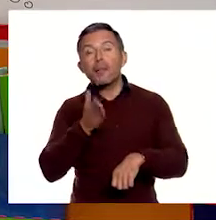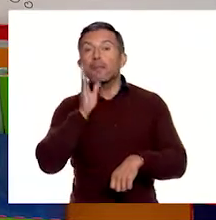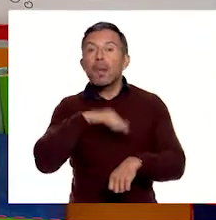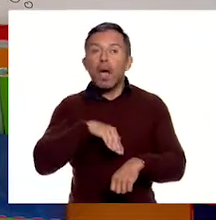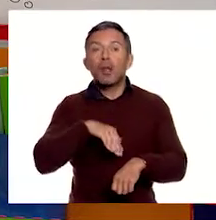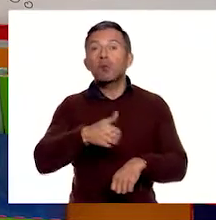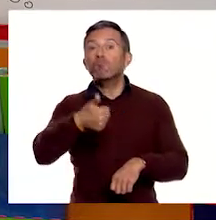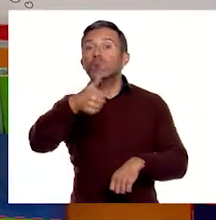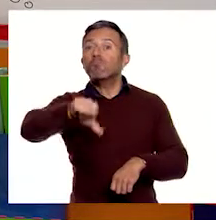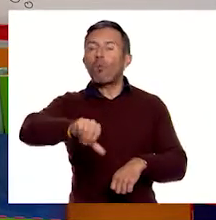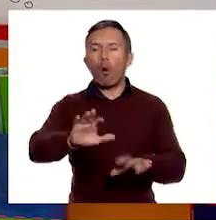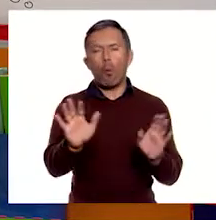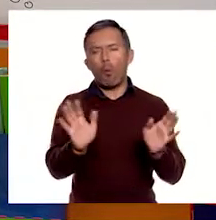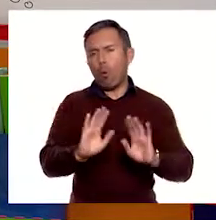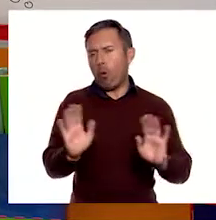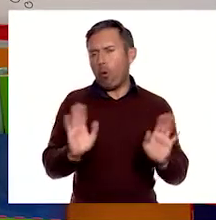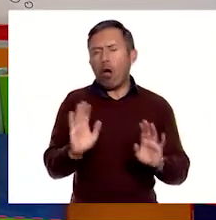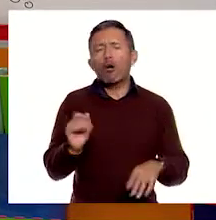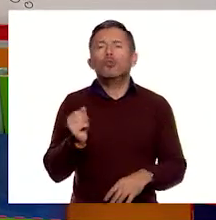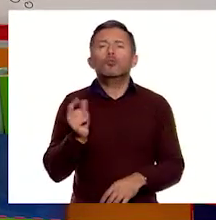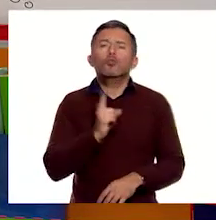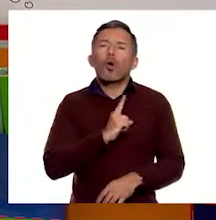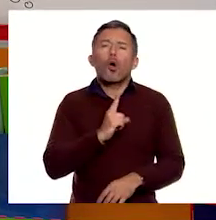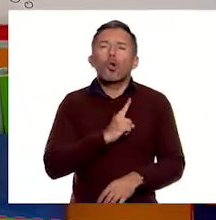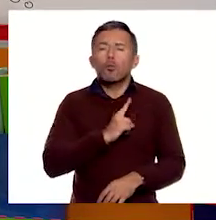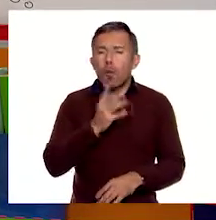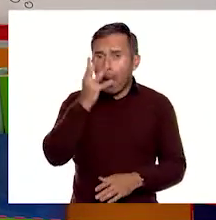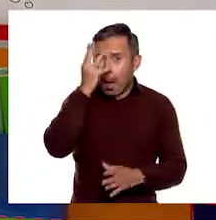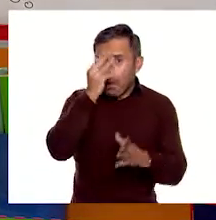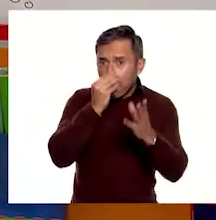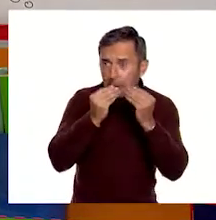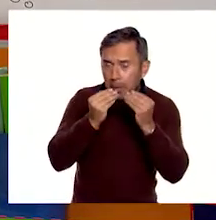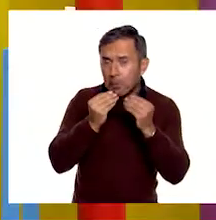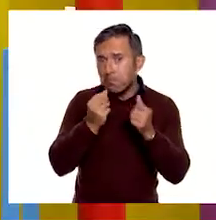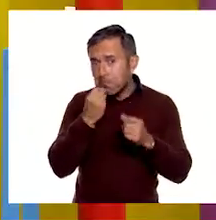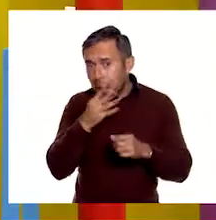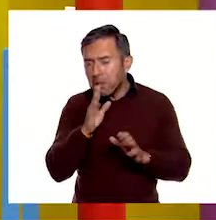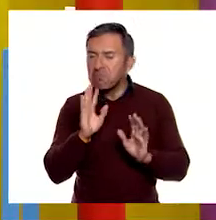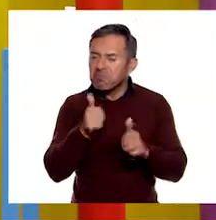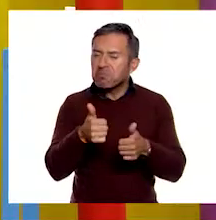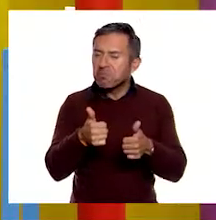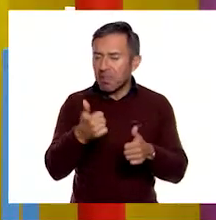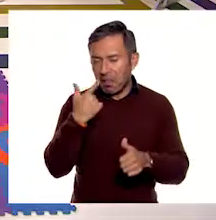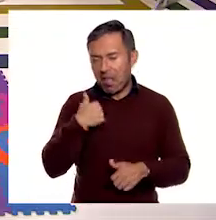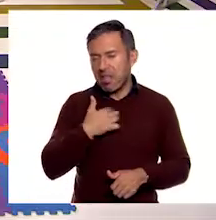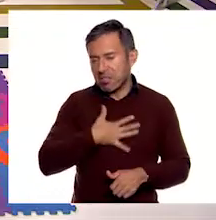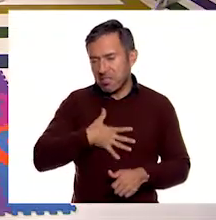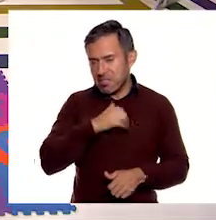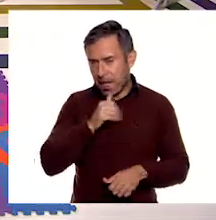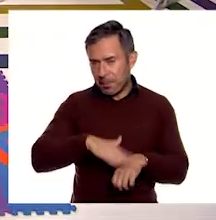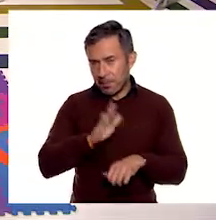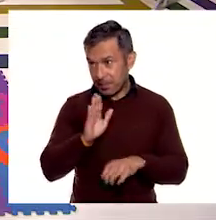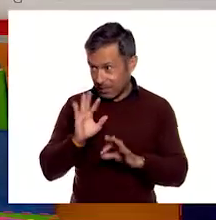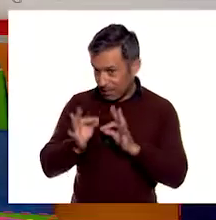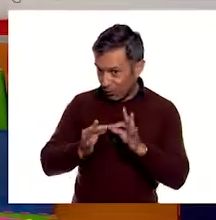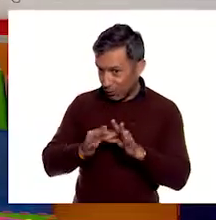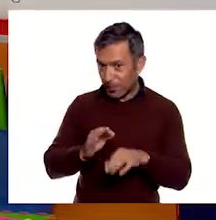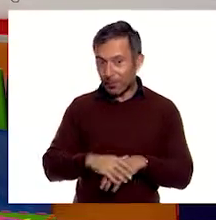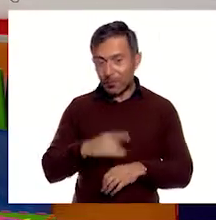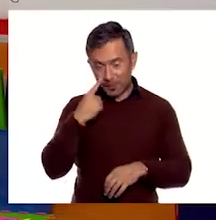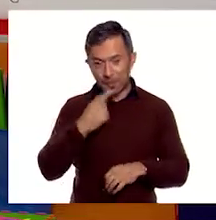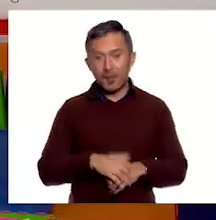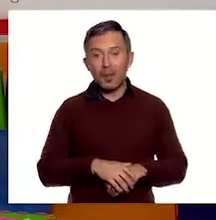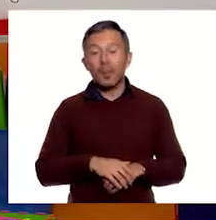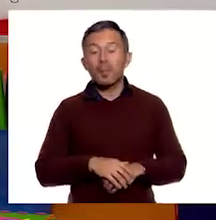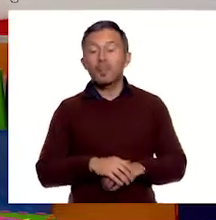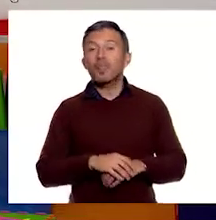Eric. Simplemente es para ver cómo hemos aprendido. ¿Sí? Listo. Listo. Recuerden que el verde, van a poner una mancha